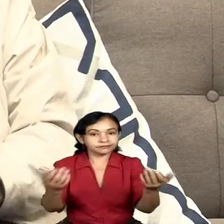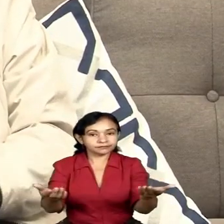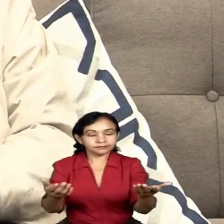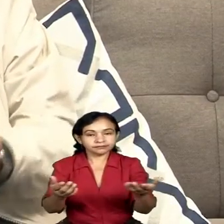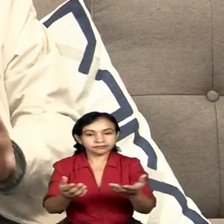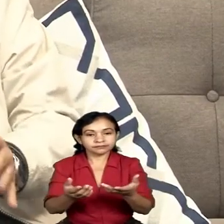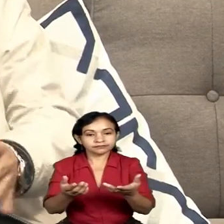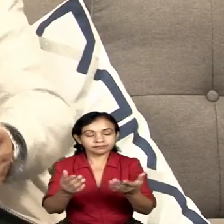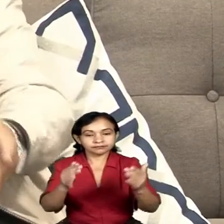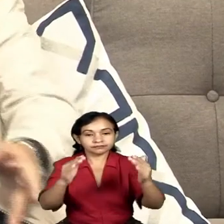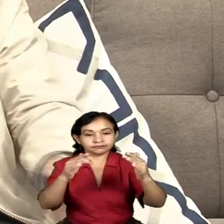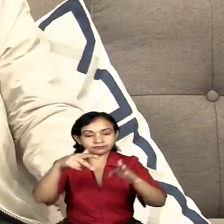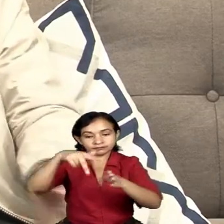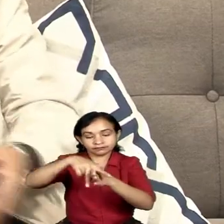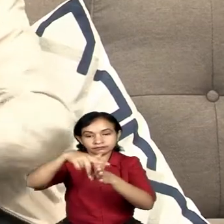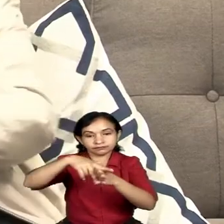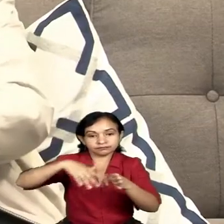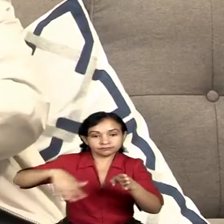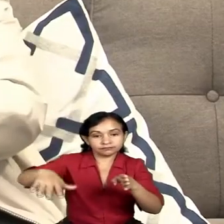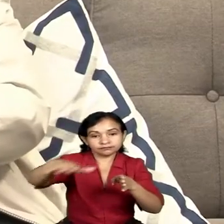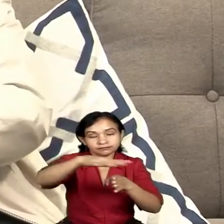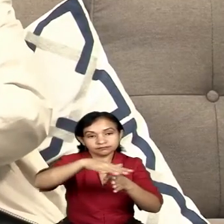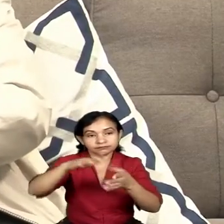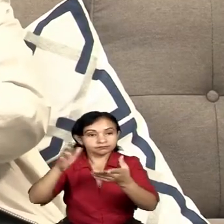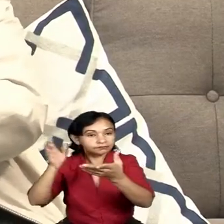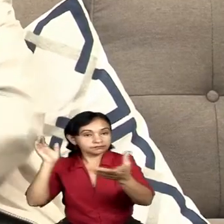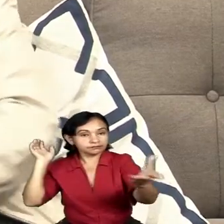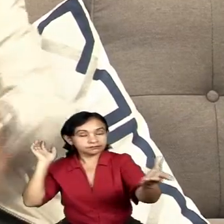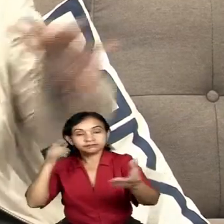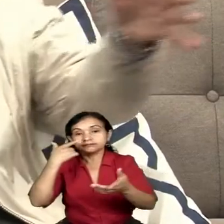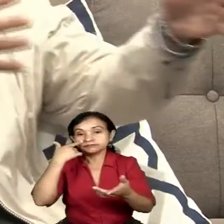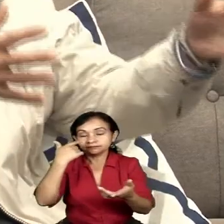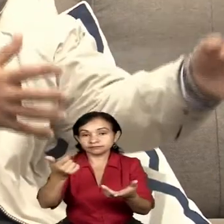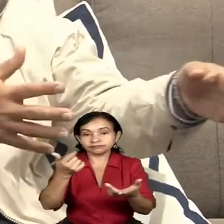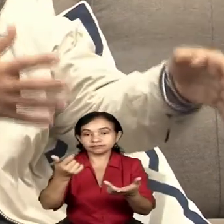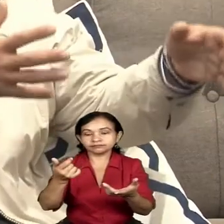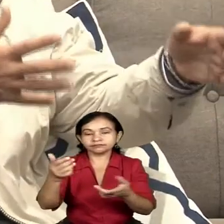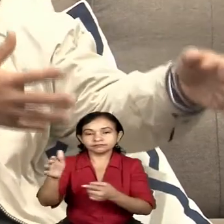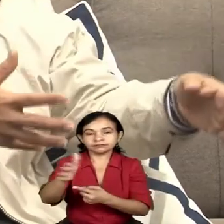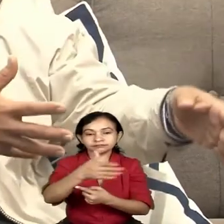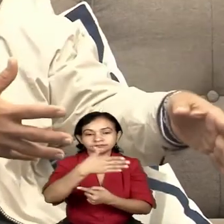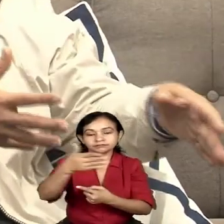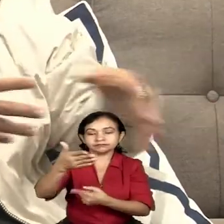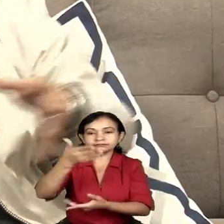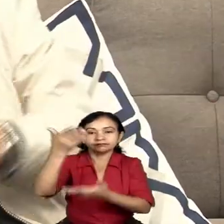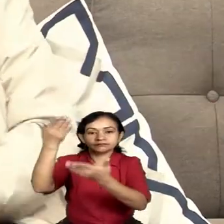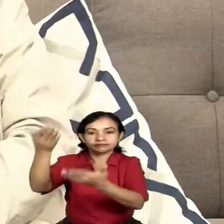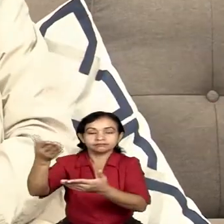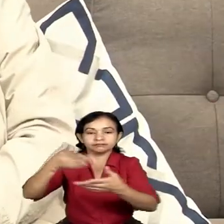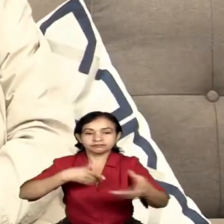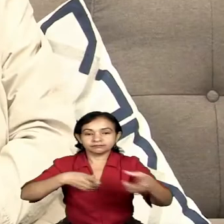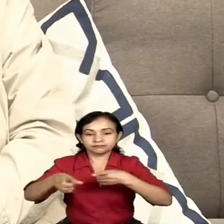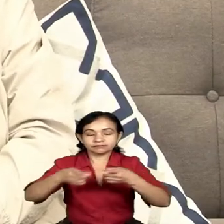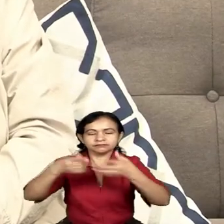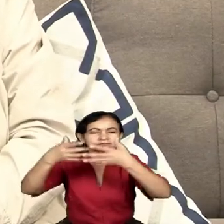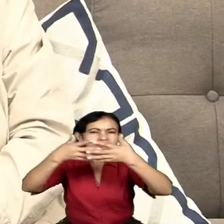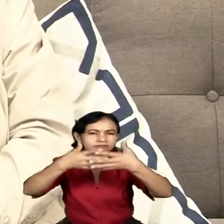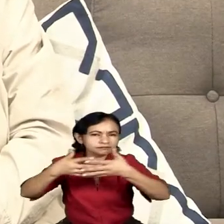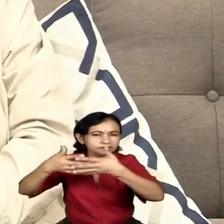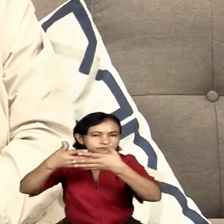San Jacinto, ni modo, tenían que reconocerlo, pero como vos decís, le entregaban la bandera al delegado gringo.